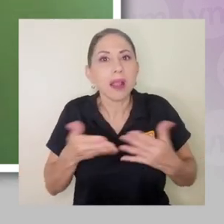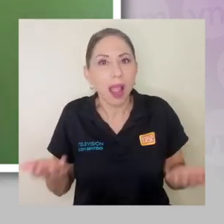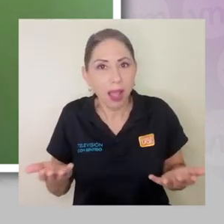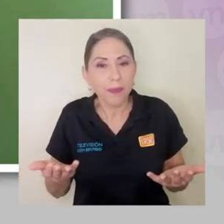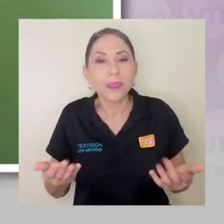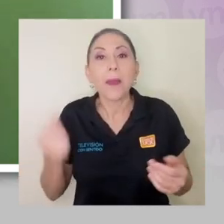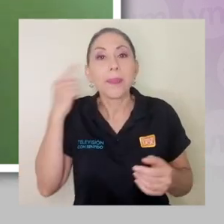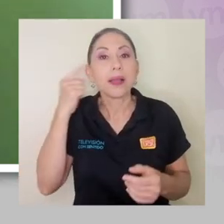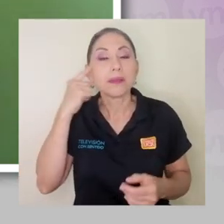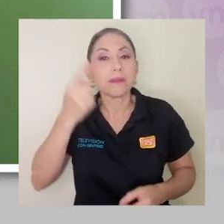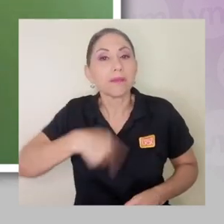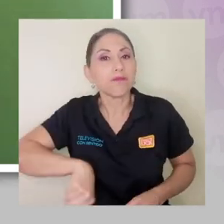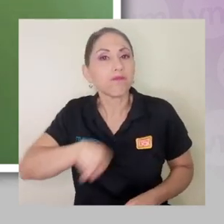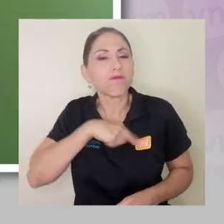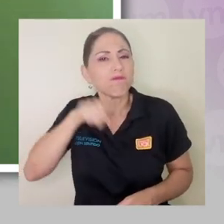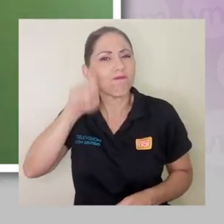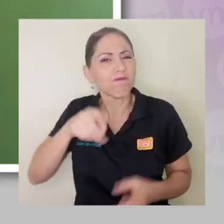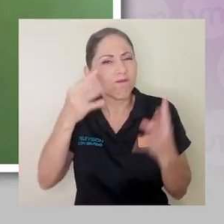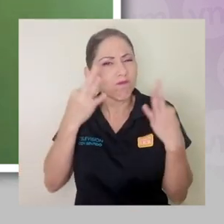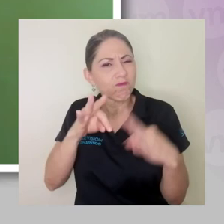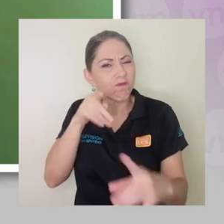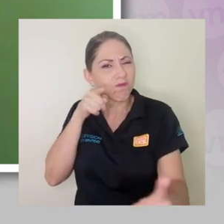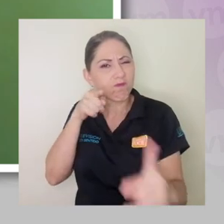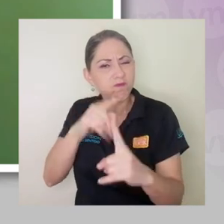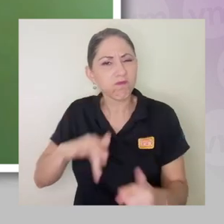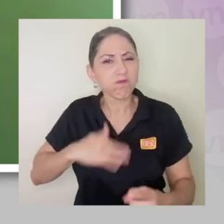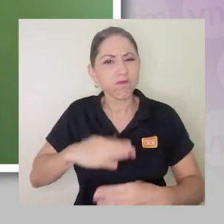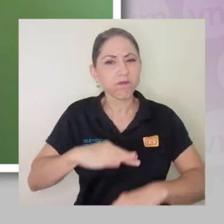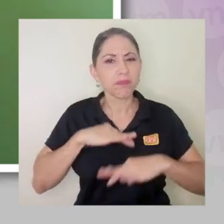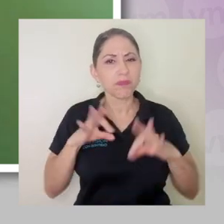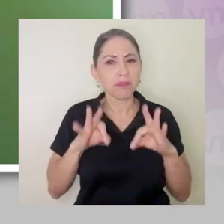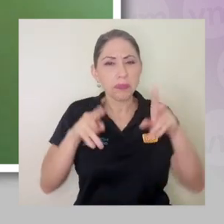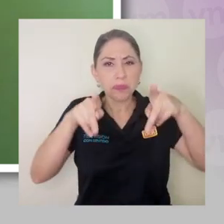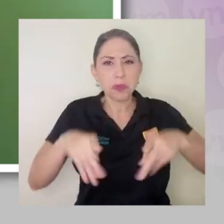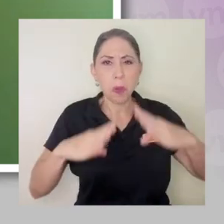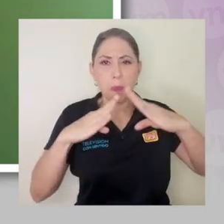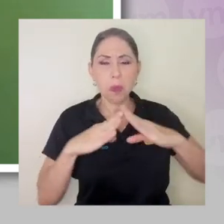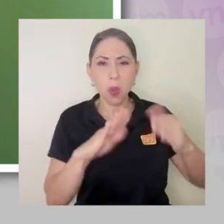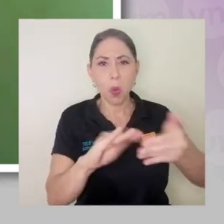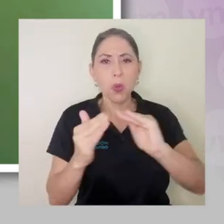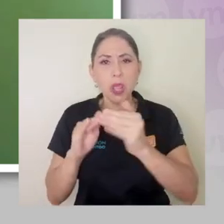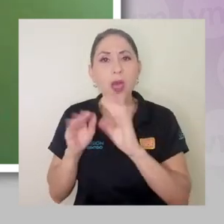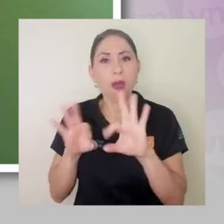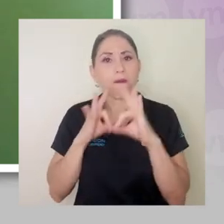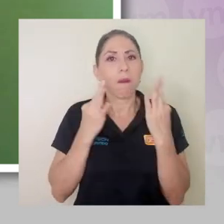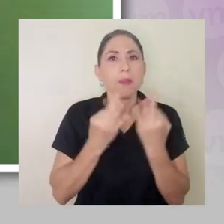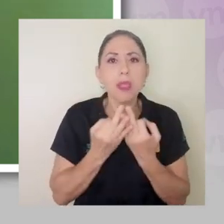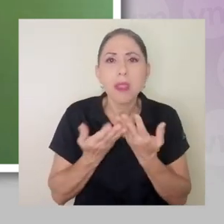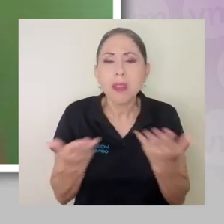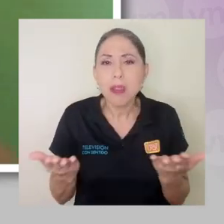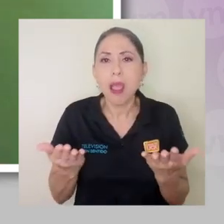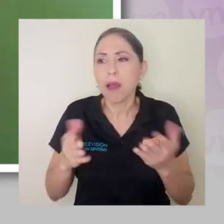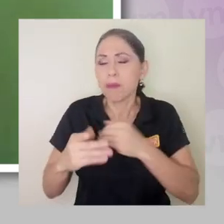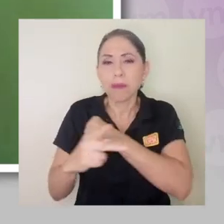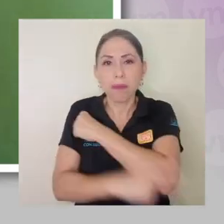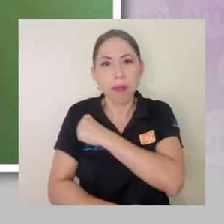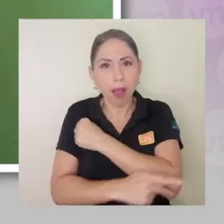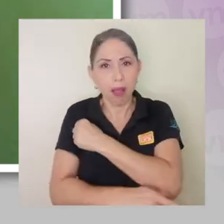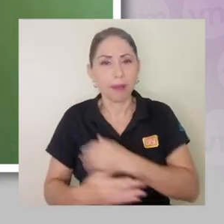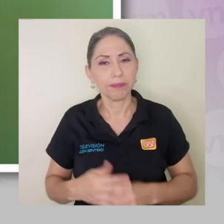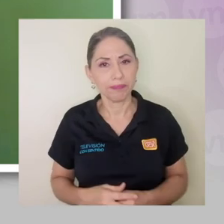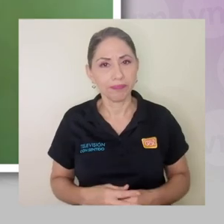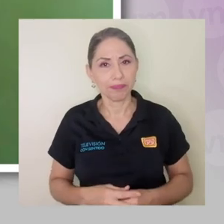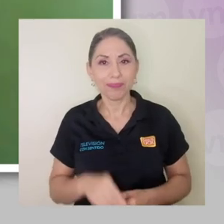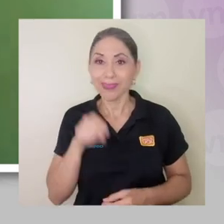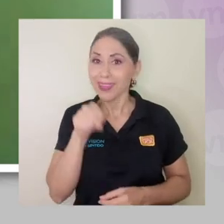tenemos que procurar nosotros el bienestar de las personas de nuestra comunidad, bueno, de nuestra familia, de nuestra comunidad, de